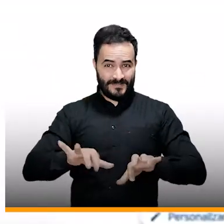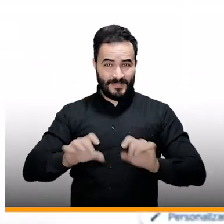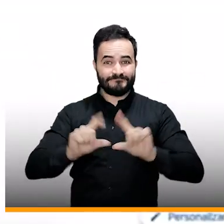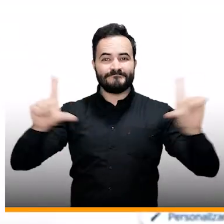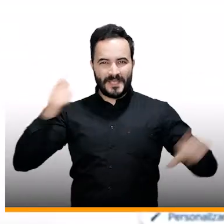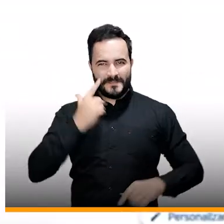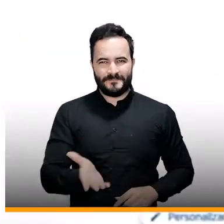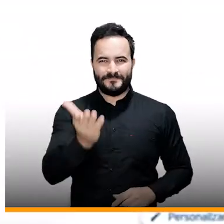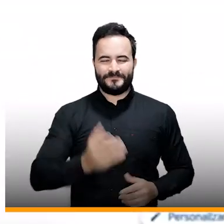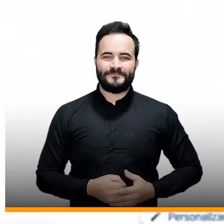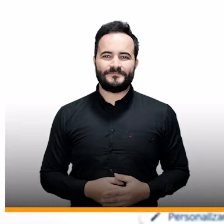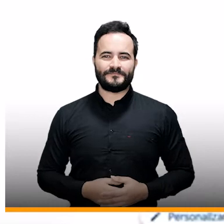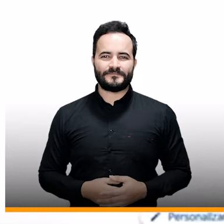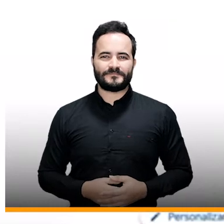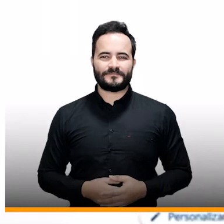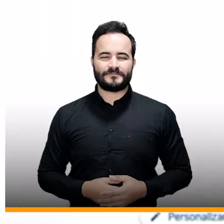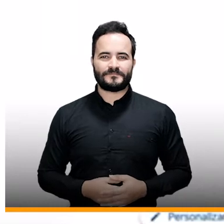página web